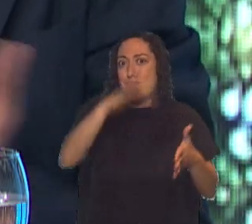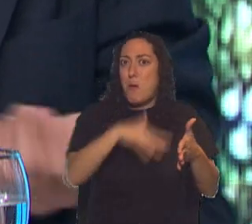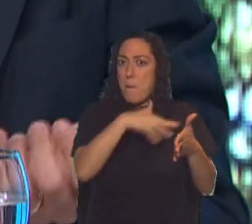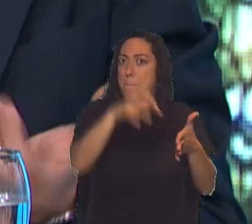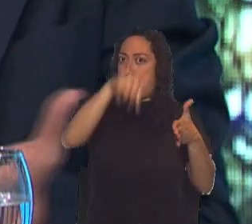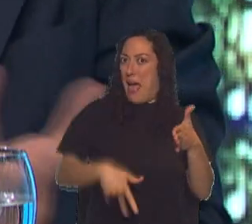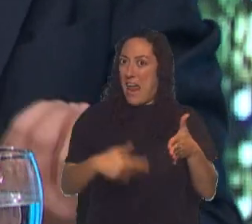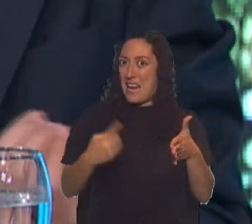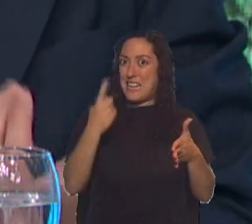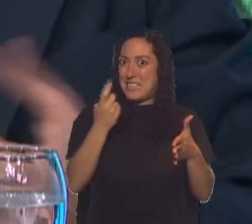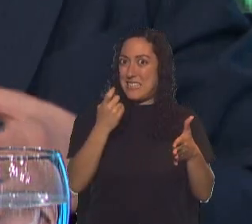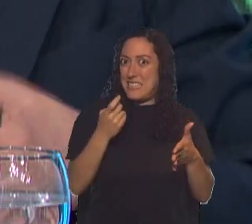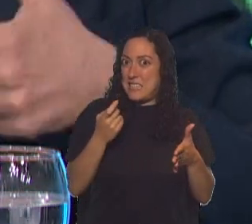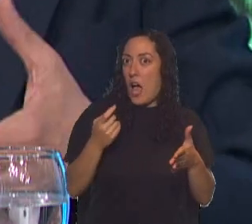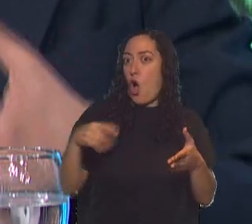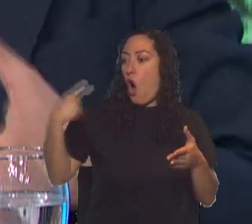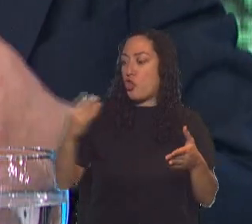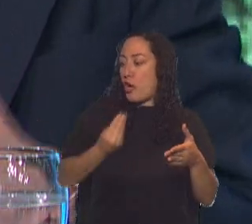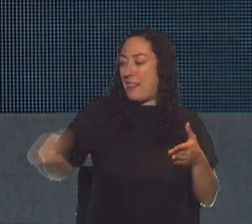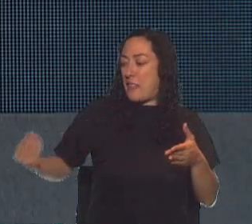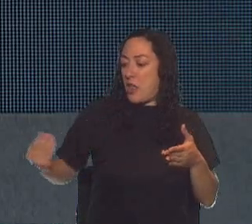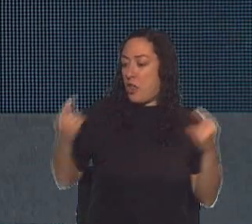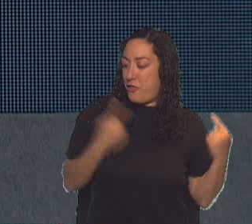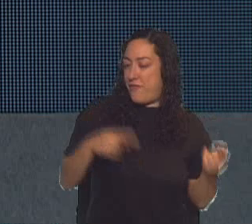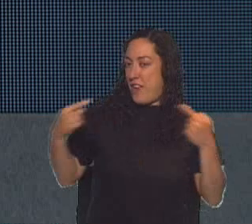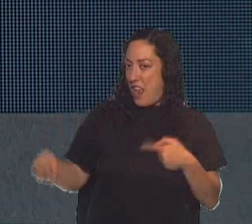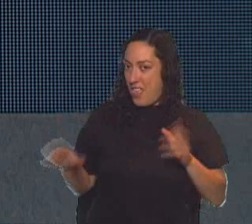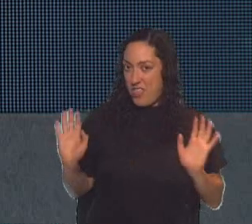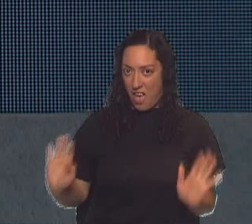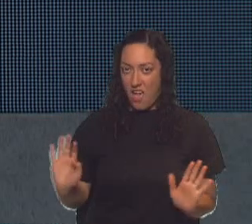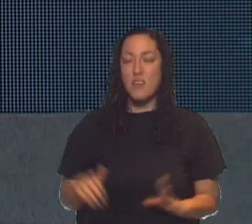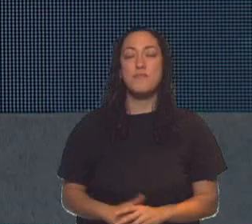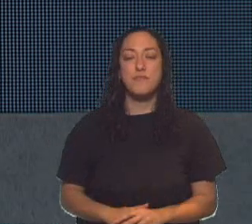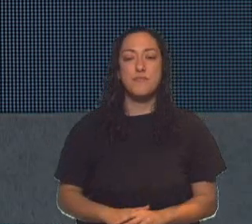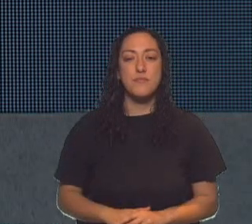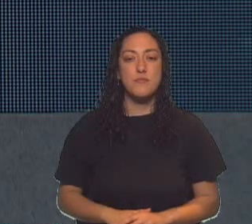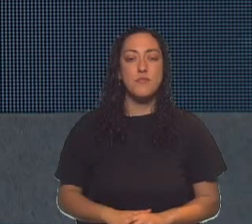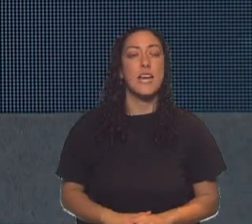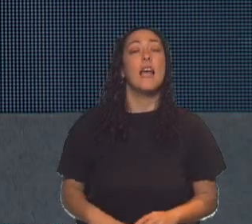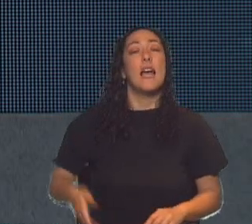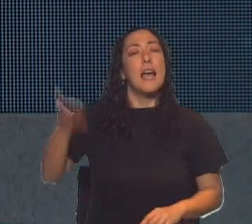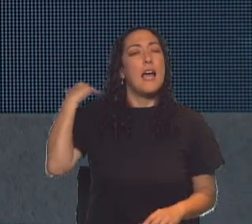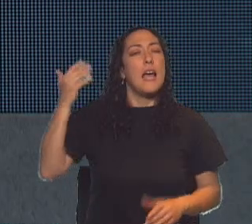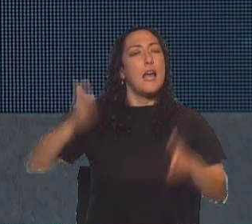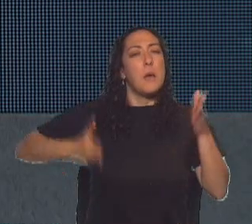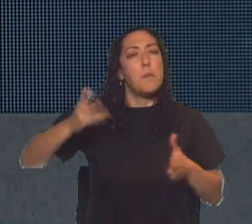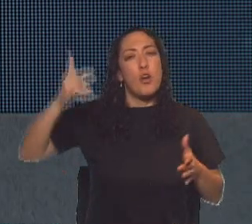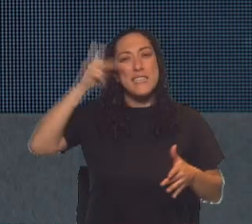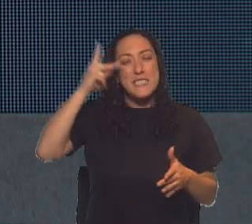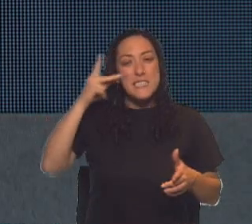que que la que lo diferencie de ser el solo el candidato oficialista del gobierno de nestor kisner fue a trabajar con